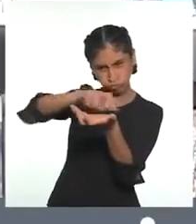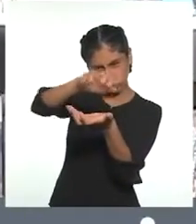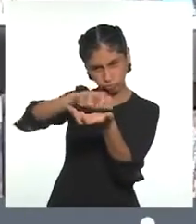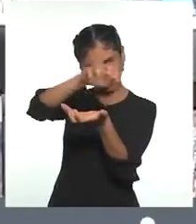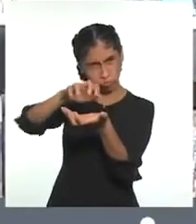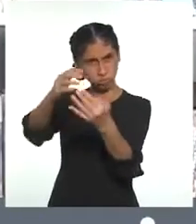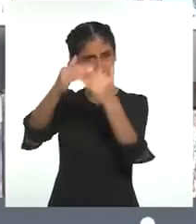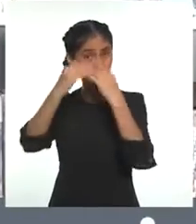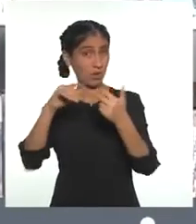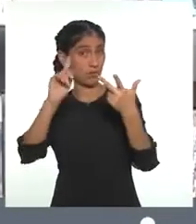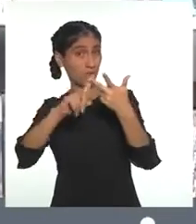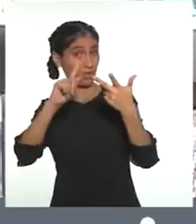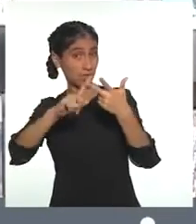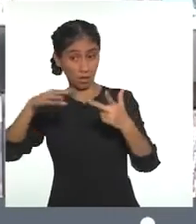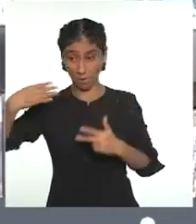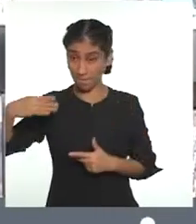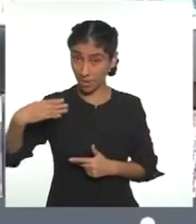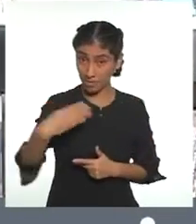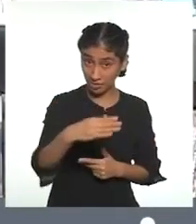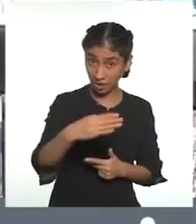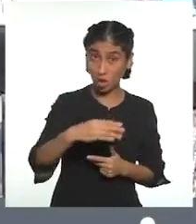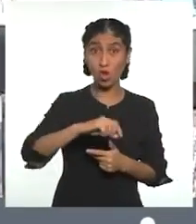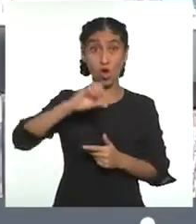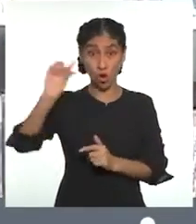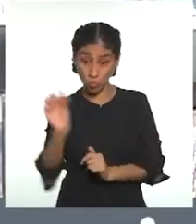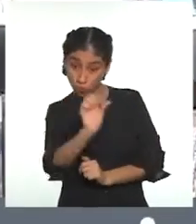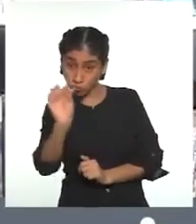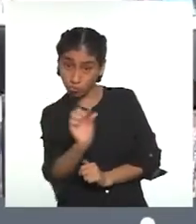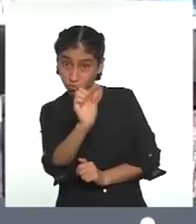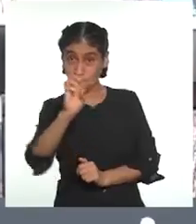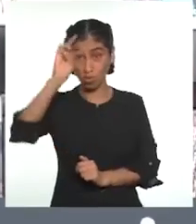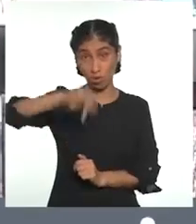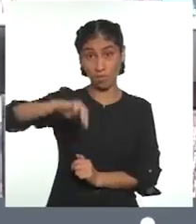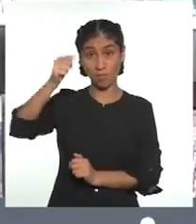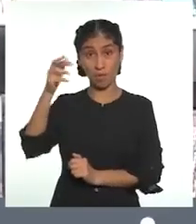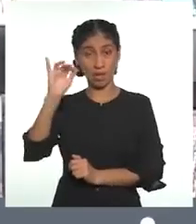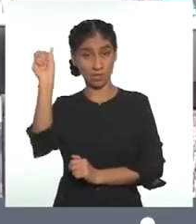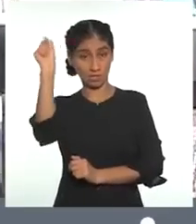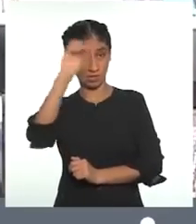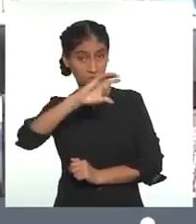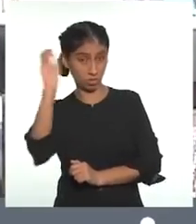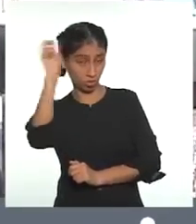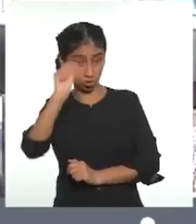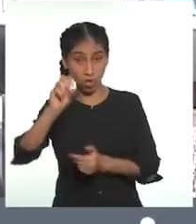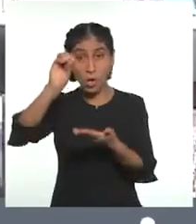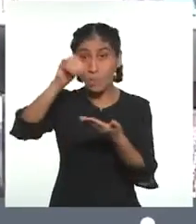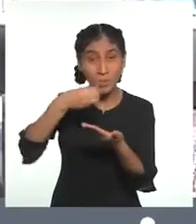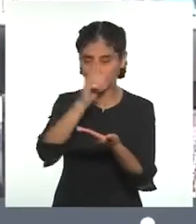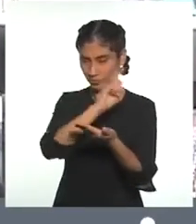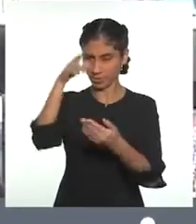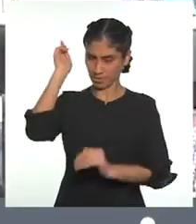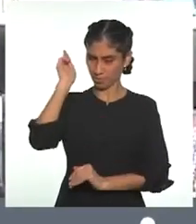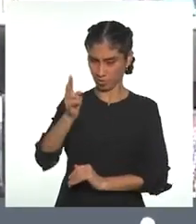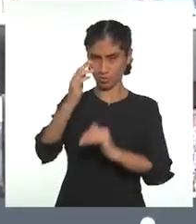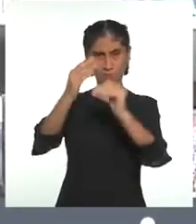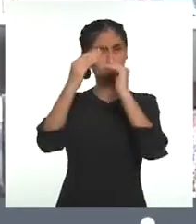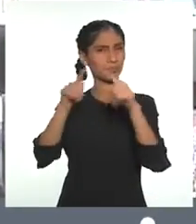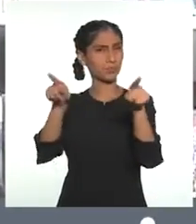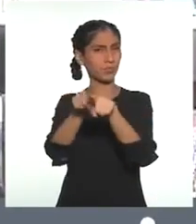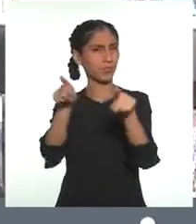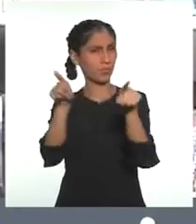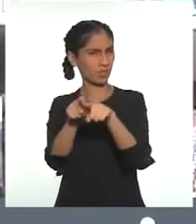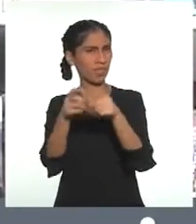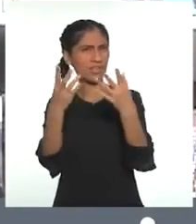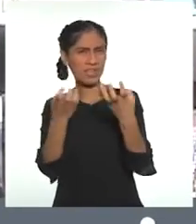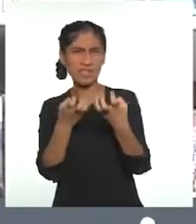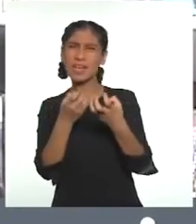tercero, no comer pescado ni mariscos crudos por el momento. Quería resaltar a los muchachos la